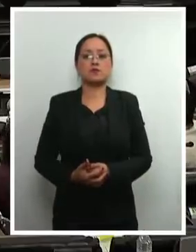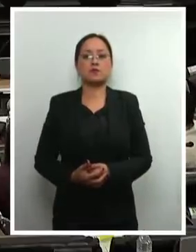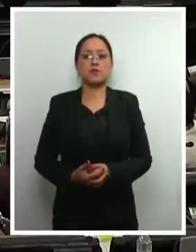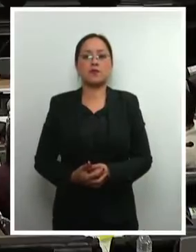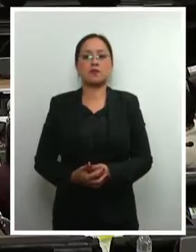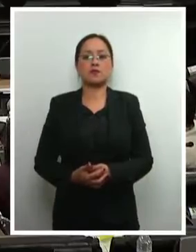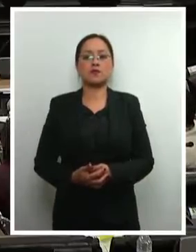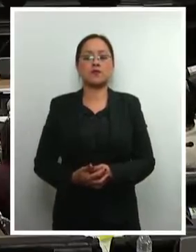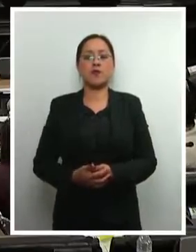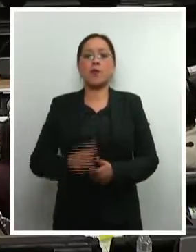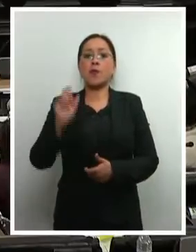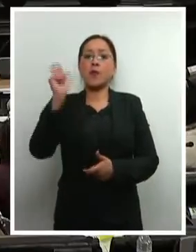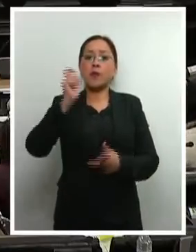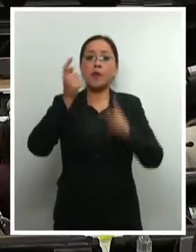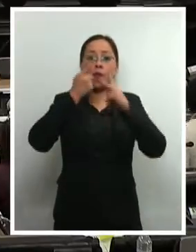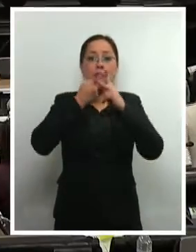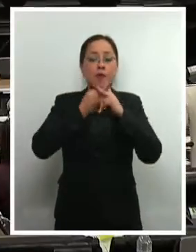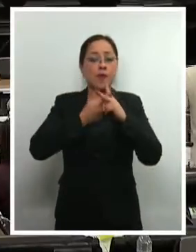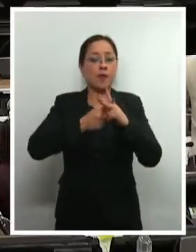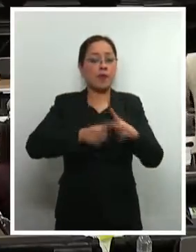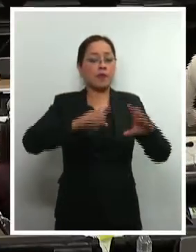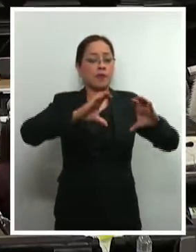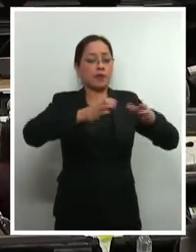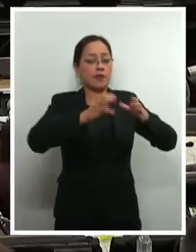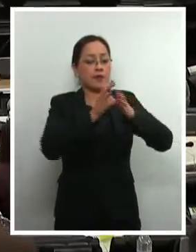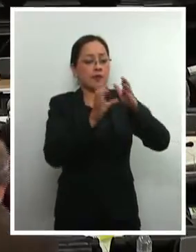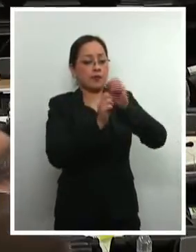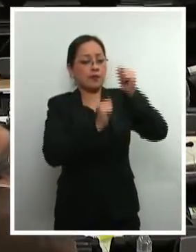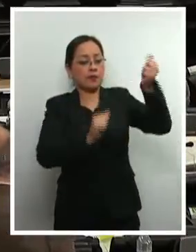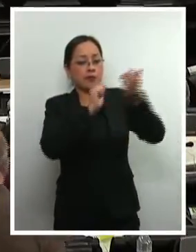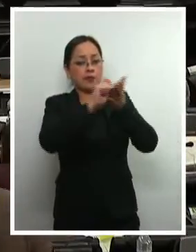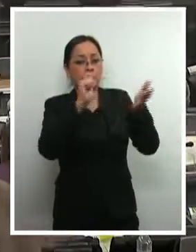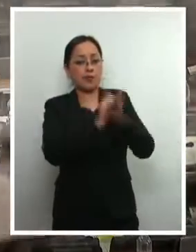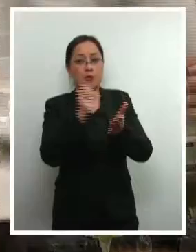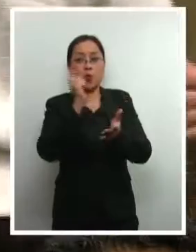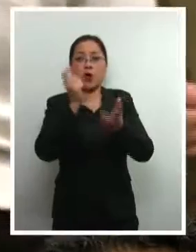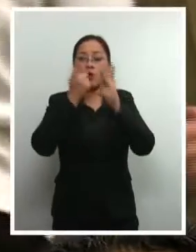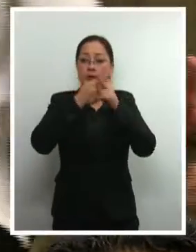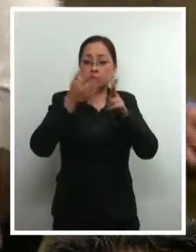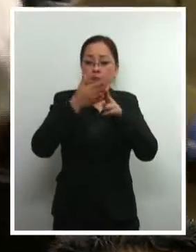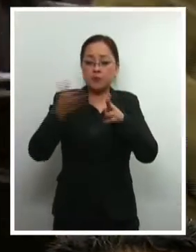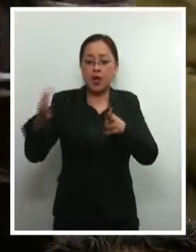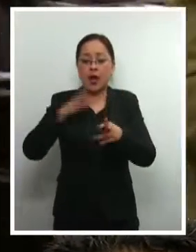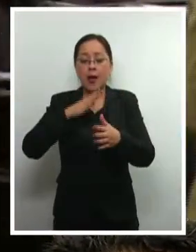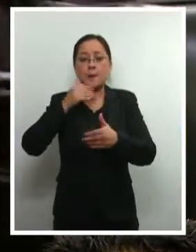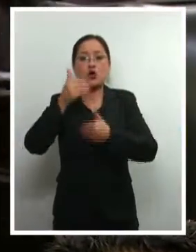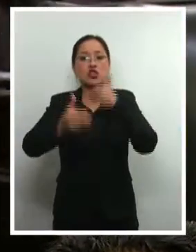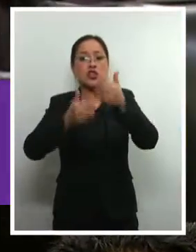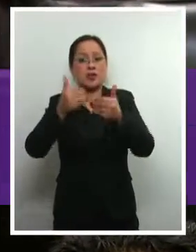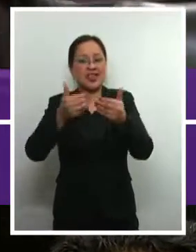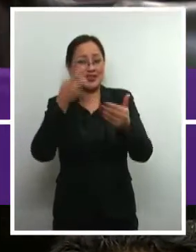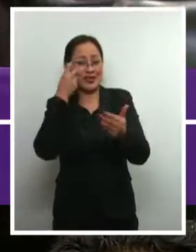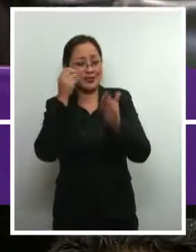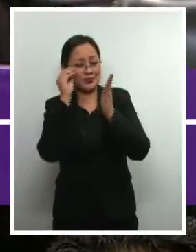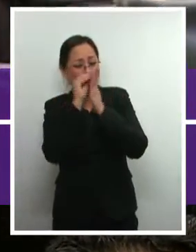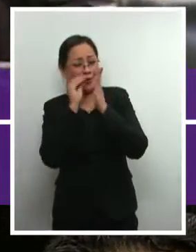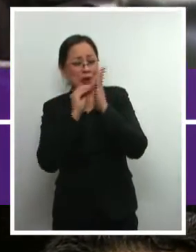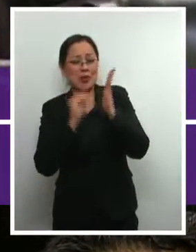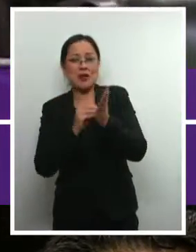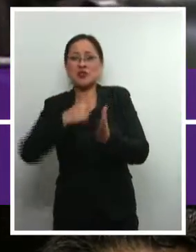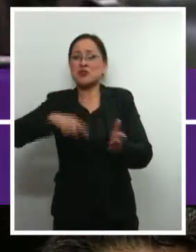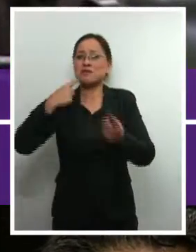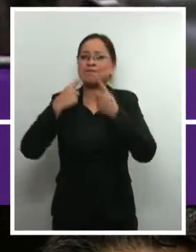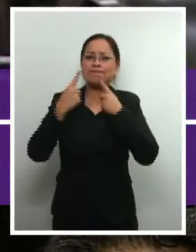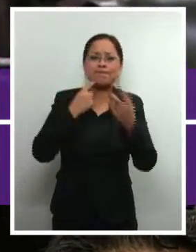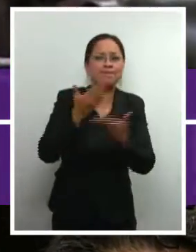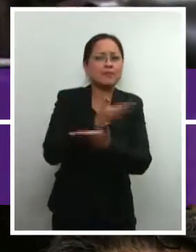Desde el inicio de esta asamblea, desde que se instaló, tuvimos una discusión sobre los procedimientos y el